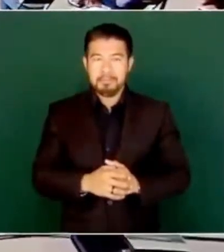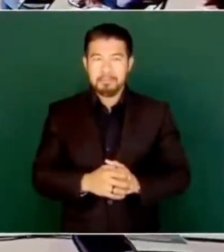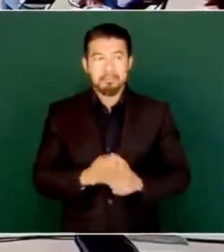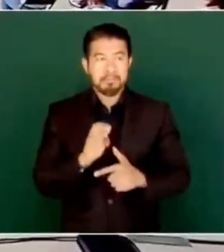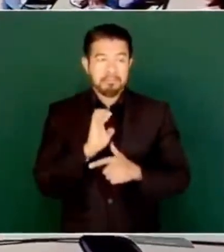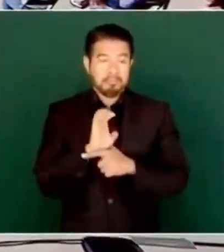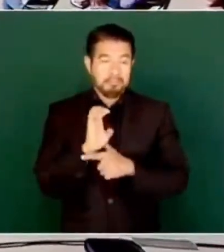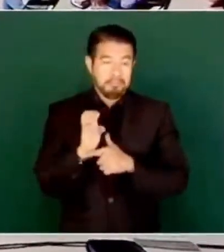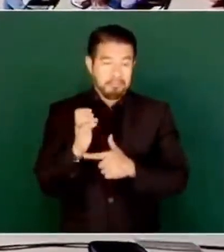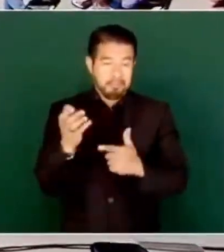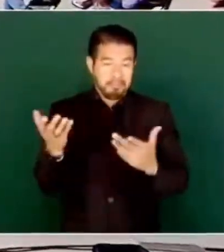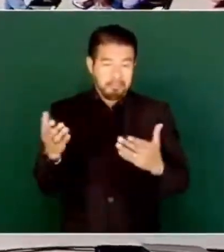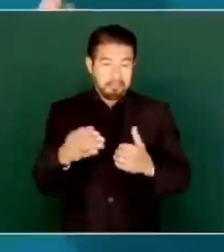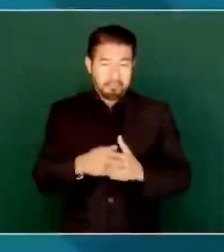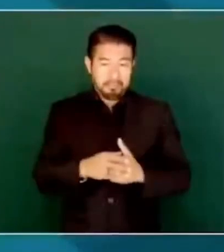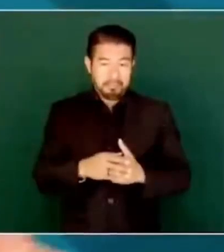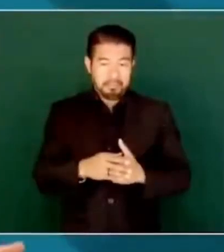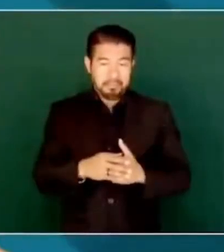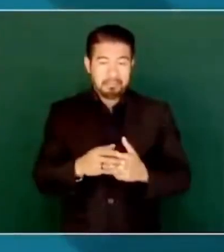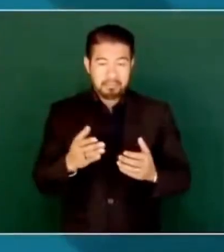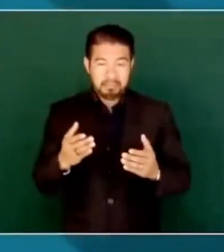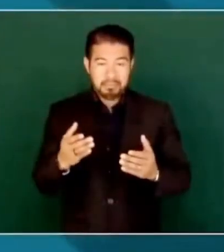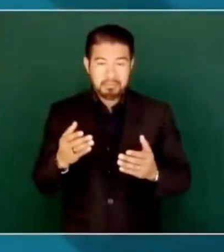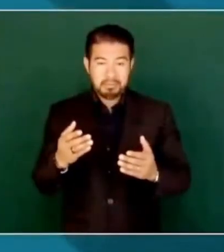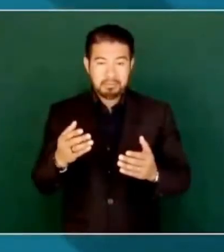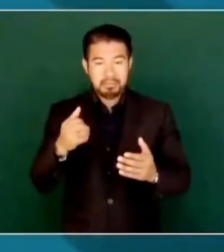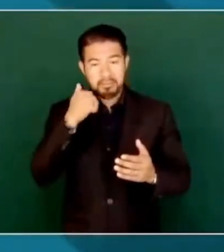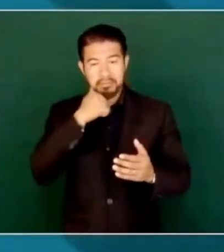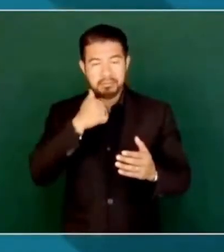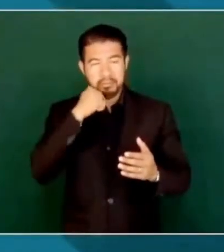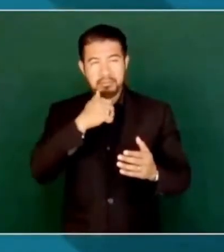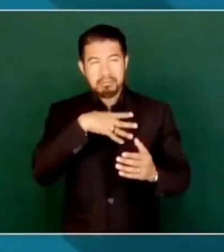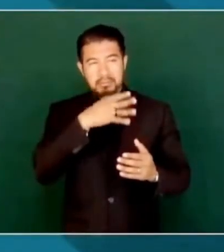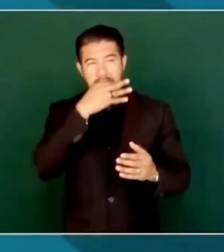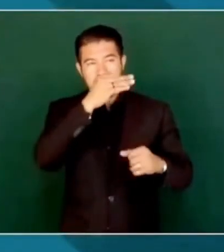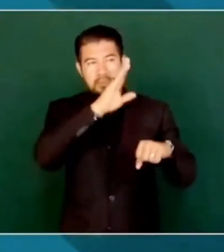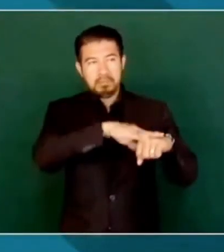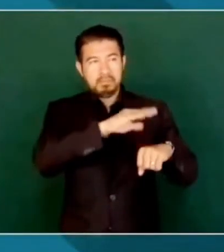nada más que estén pendientes,